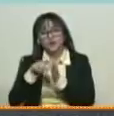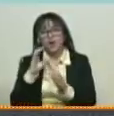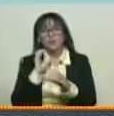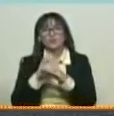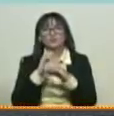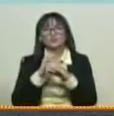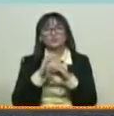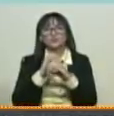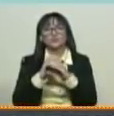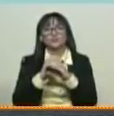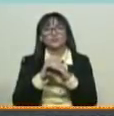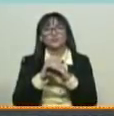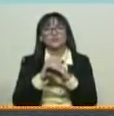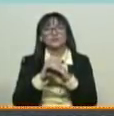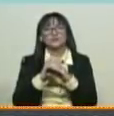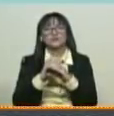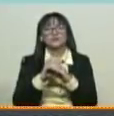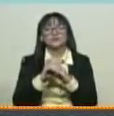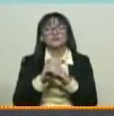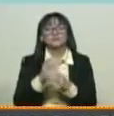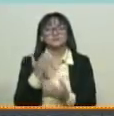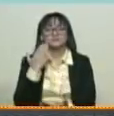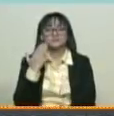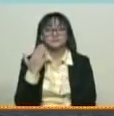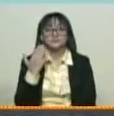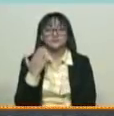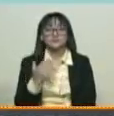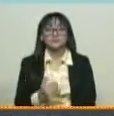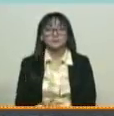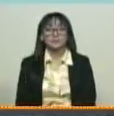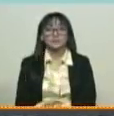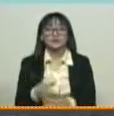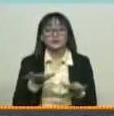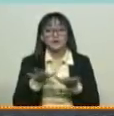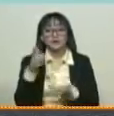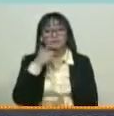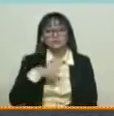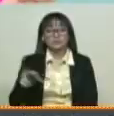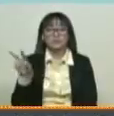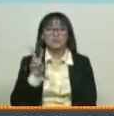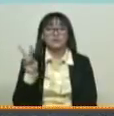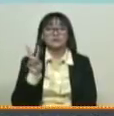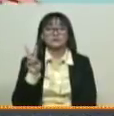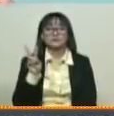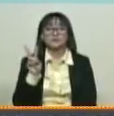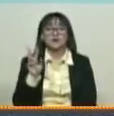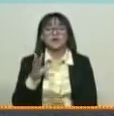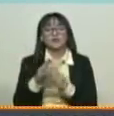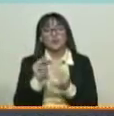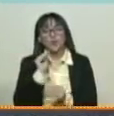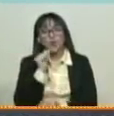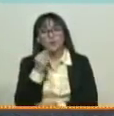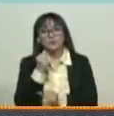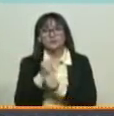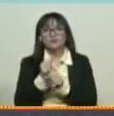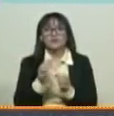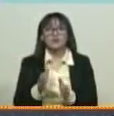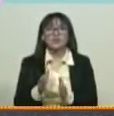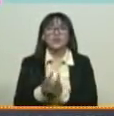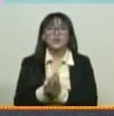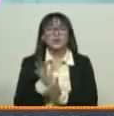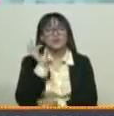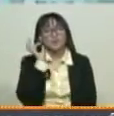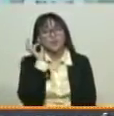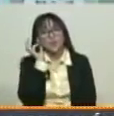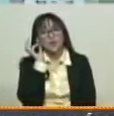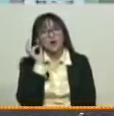autobús en la gran caravana de la esperanza. Así que bueno, el movimiento Somos Venezuela, con sus jóvenes, con sus trabajadores, con sus